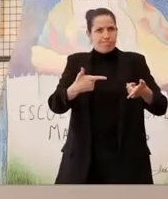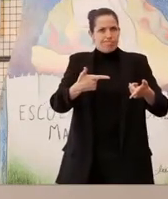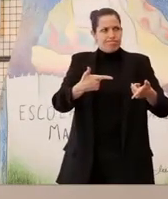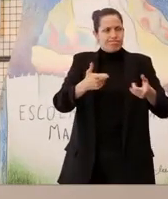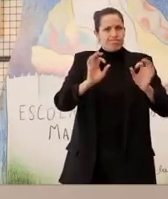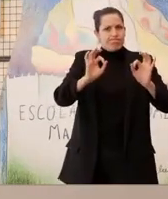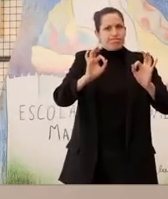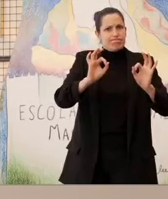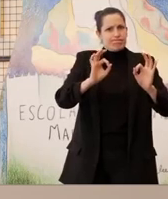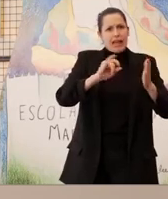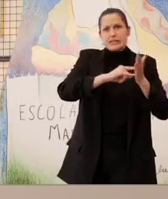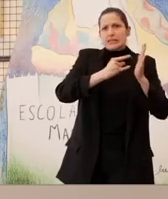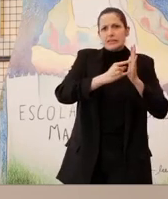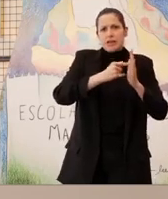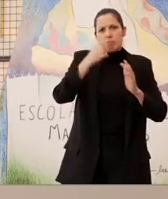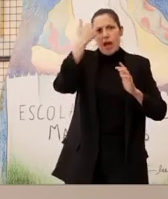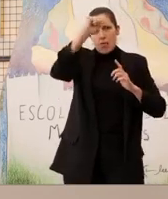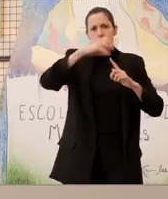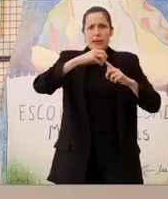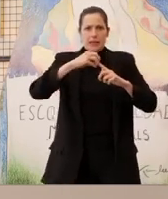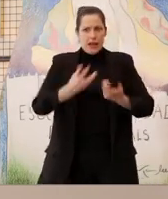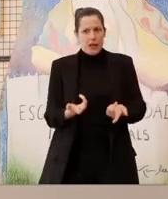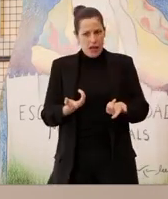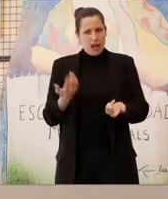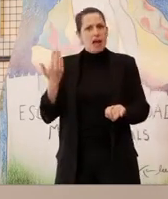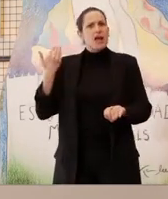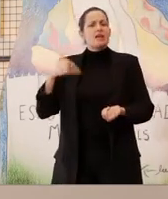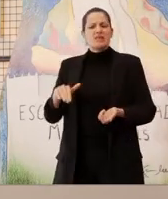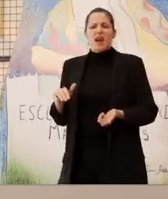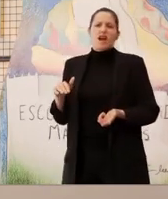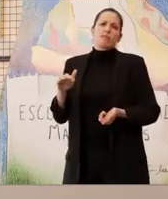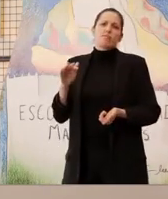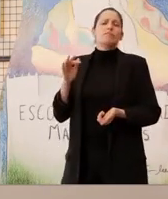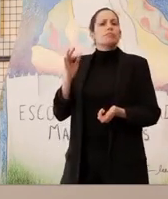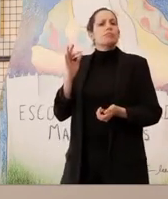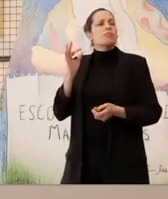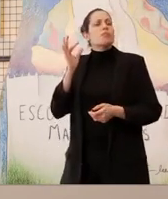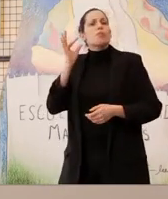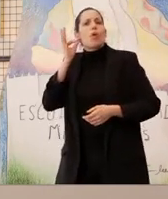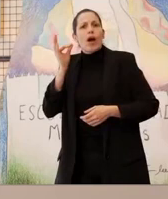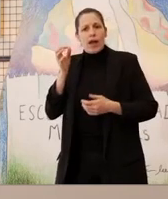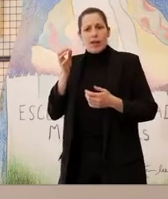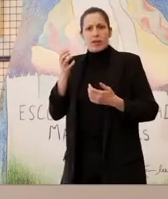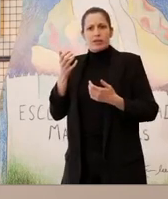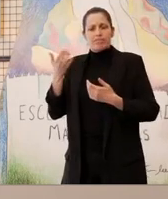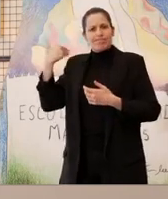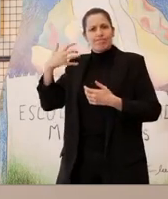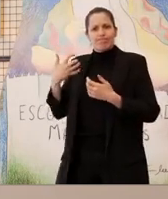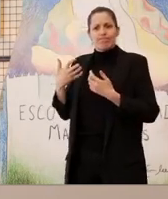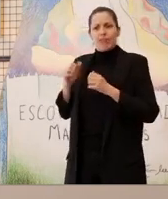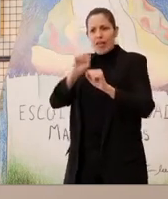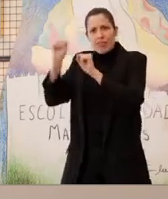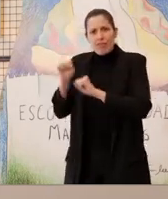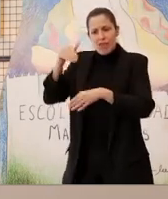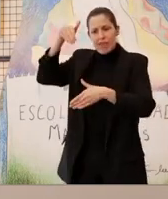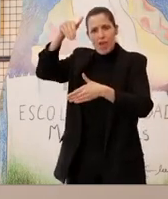a la sufragistas ya se les decía que eran mujeres de clase media o sea que esto es digamos es una acusación y una interpelación